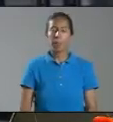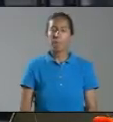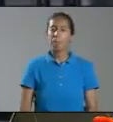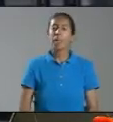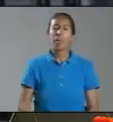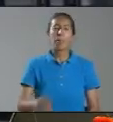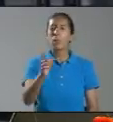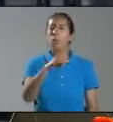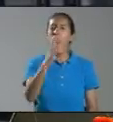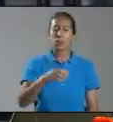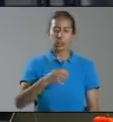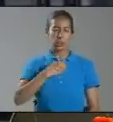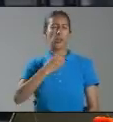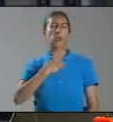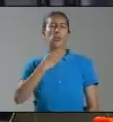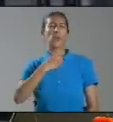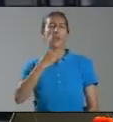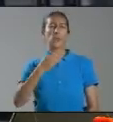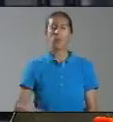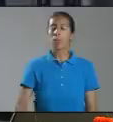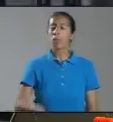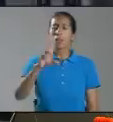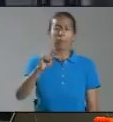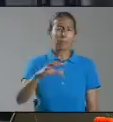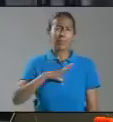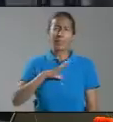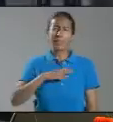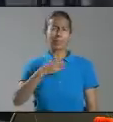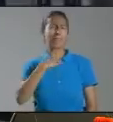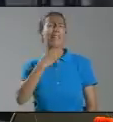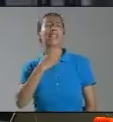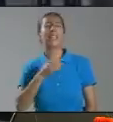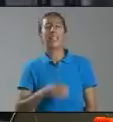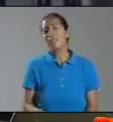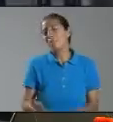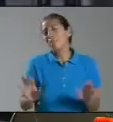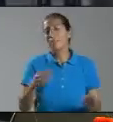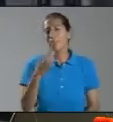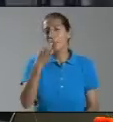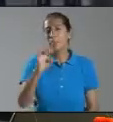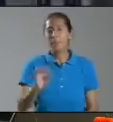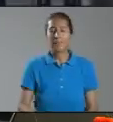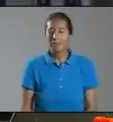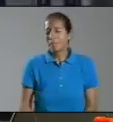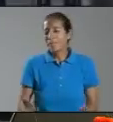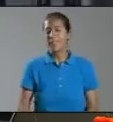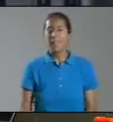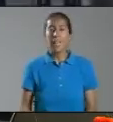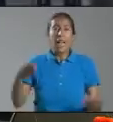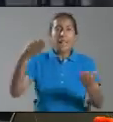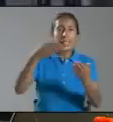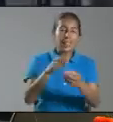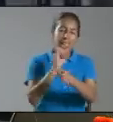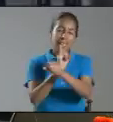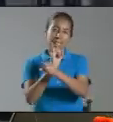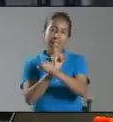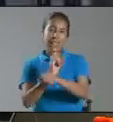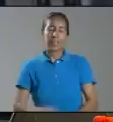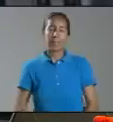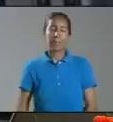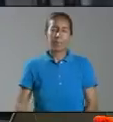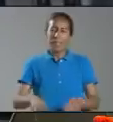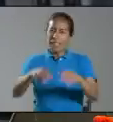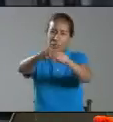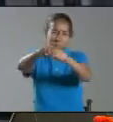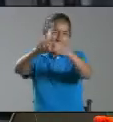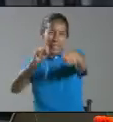engreimiento, hermano, y no tenía ni siquiera de qué creerme. Ay, pero, y llegué a la iglesia, pero hecho